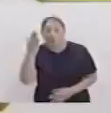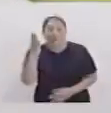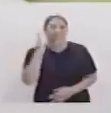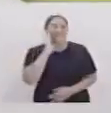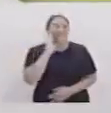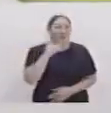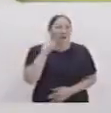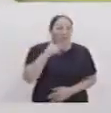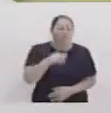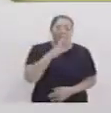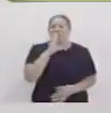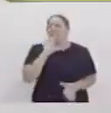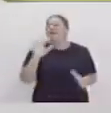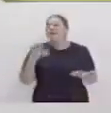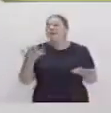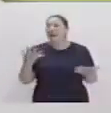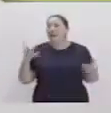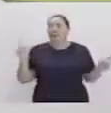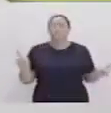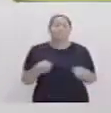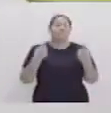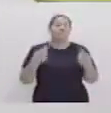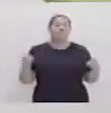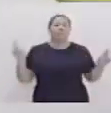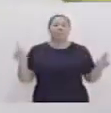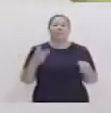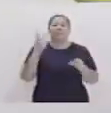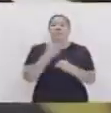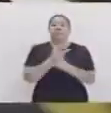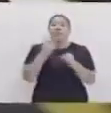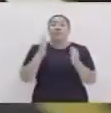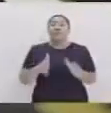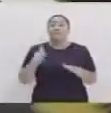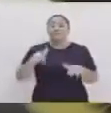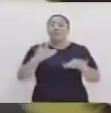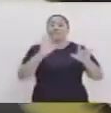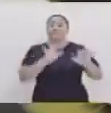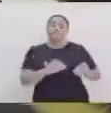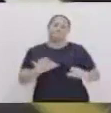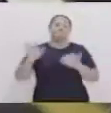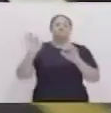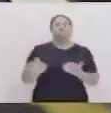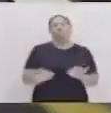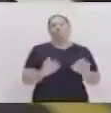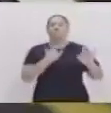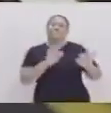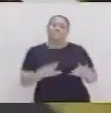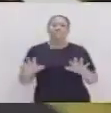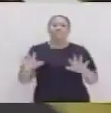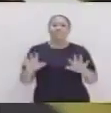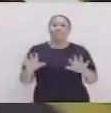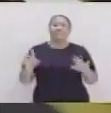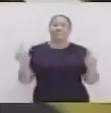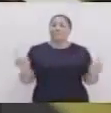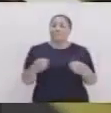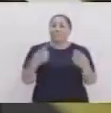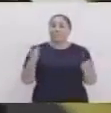hoy vamos a hablar sobre música guatemalteca para piano. La música guatemalteca para